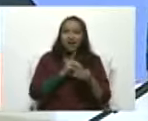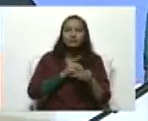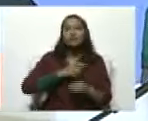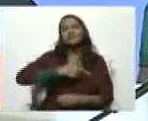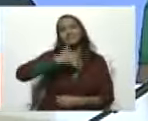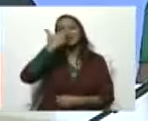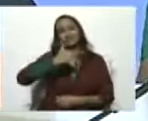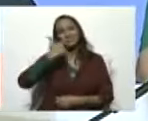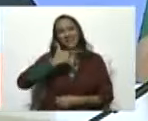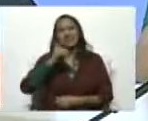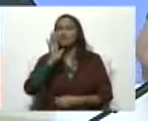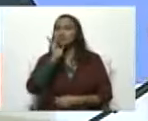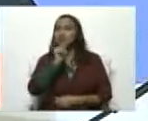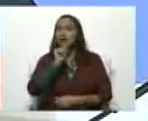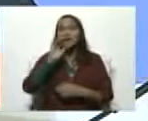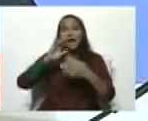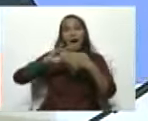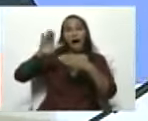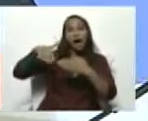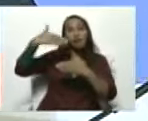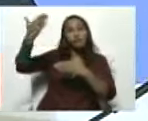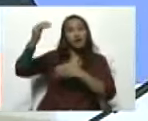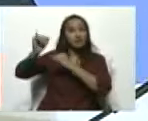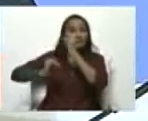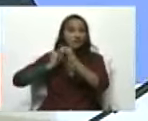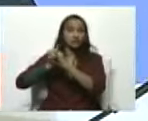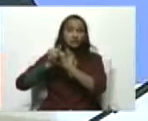sufra ataques desde afuera.